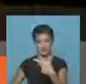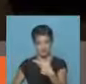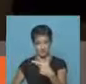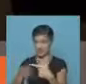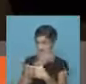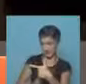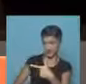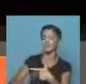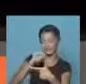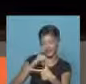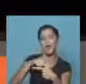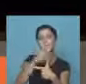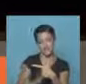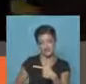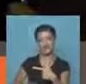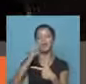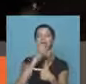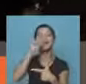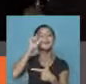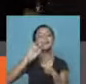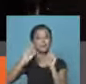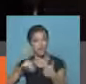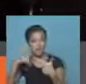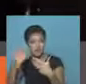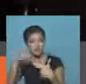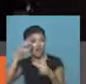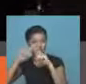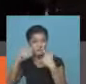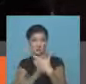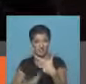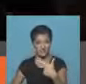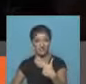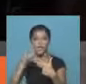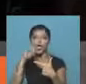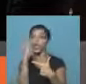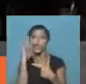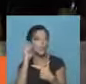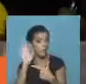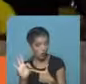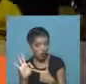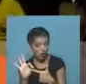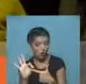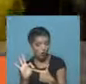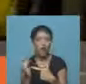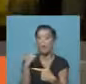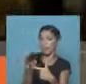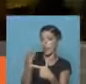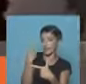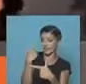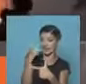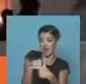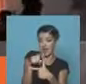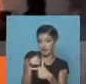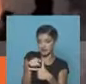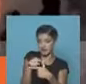Cartes. Al presidente Horacio Cartes, sí. Como al expresidente Fernando Lugo. Exacto. Cuando Cartes estuvo entre bambalinas